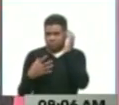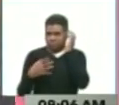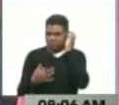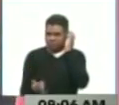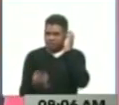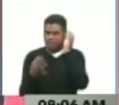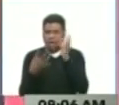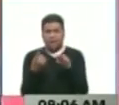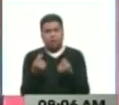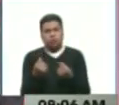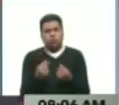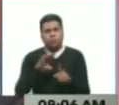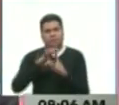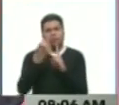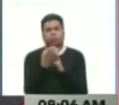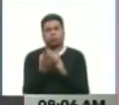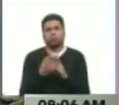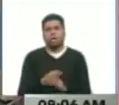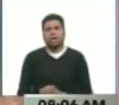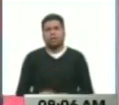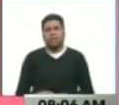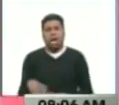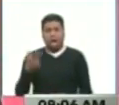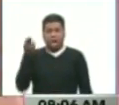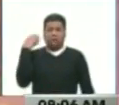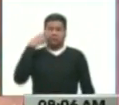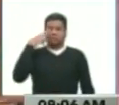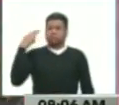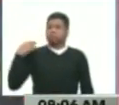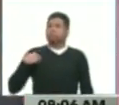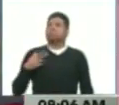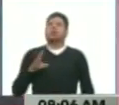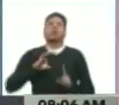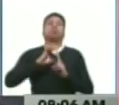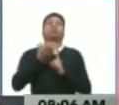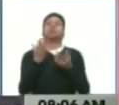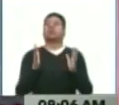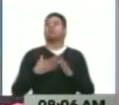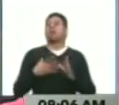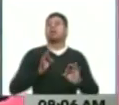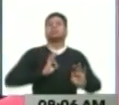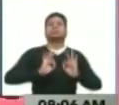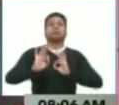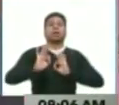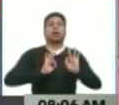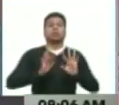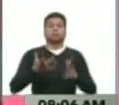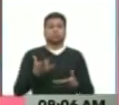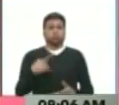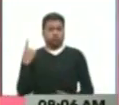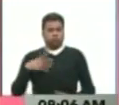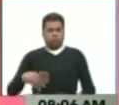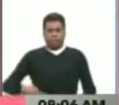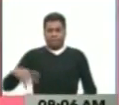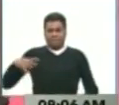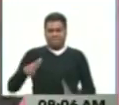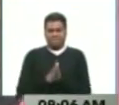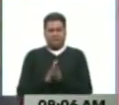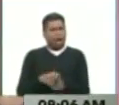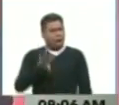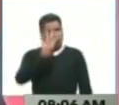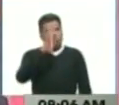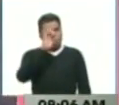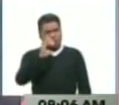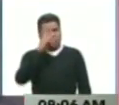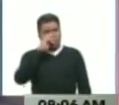pero cultural sobre todo, dejó de ser litesco. Usted lo decía, ministro, hoy en día el teatro es una expresión que donde todo el mundo puede ir, que hace 40 años atrás